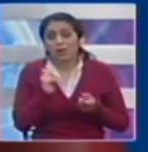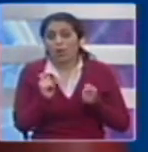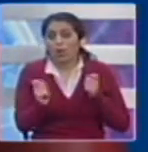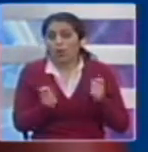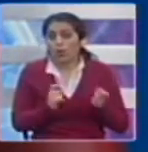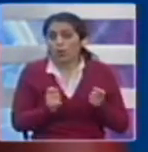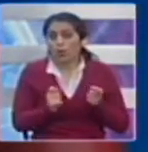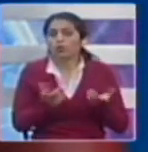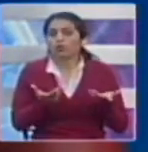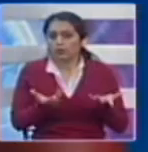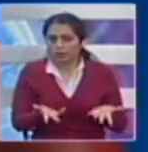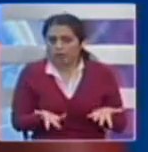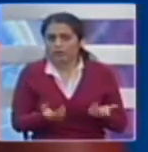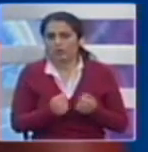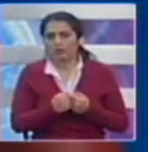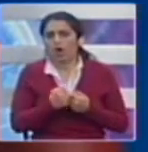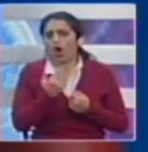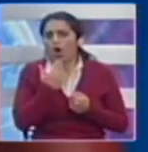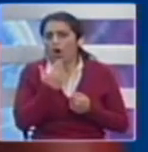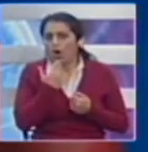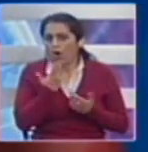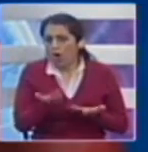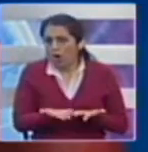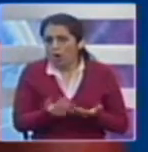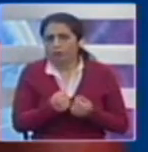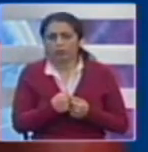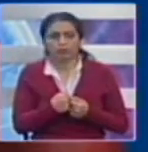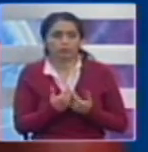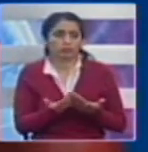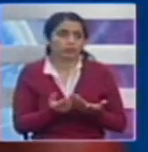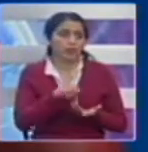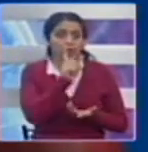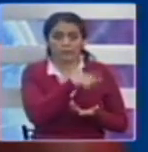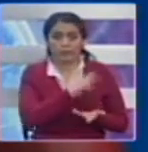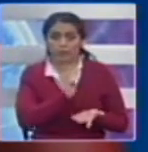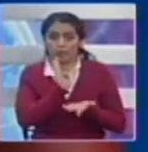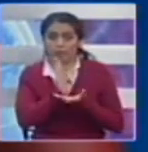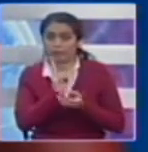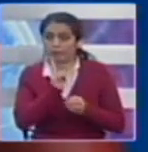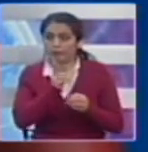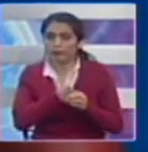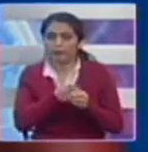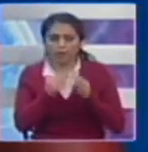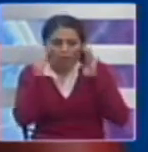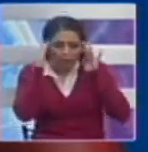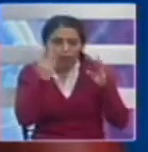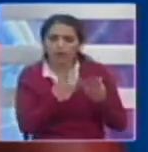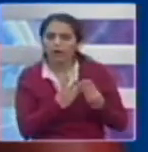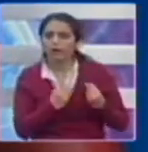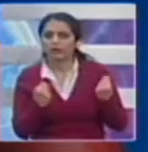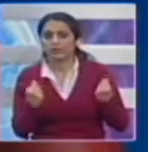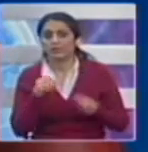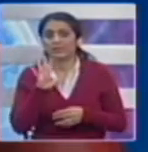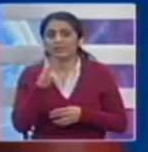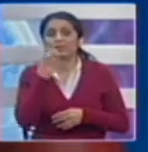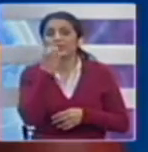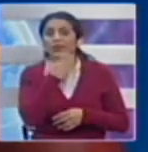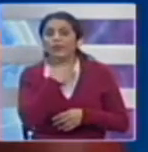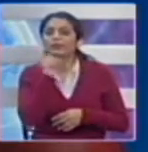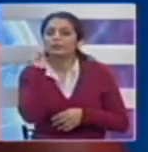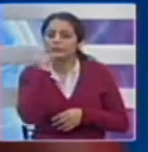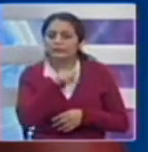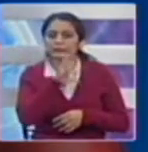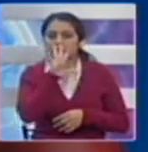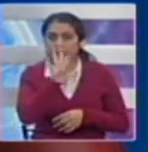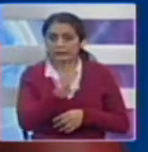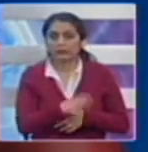se cumpla lo que estamos buscando, que es la calidad y calidez de nuestros afiliados. Y el pasado 5 de agosto fueron separados 3 médicos del